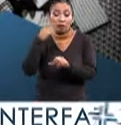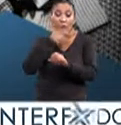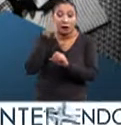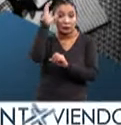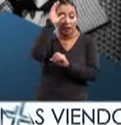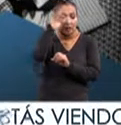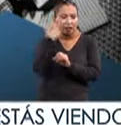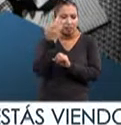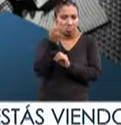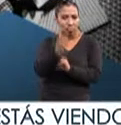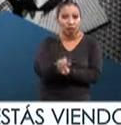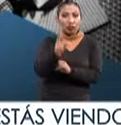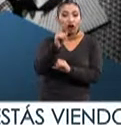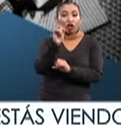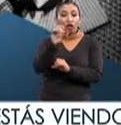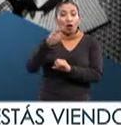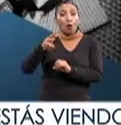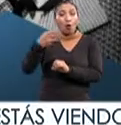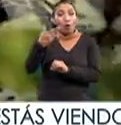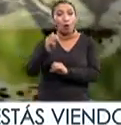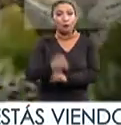de la ciencia ficción, Doctor Who.